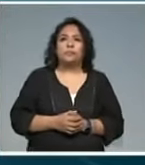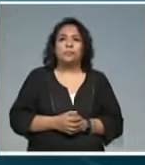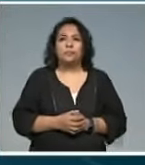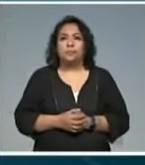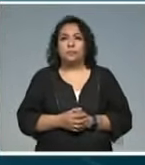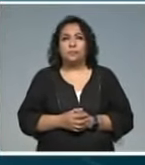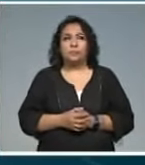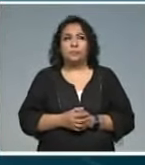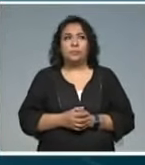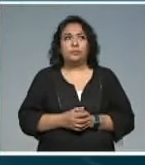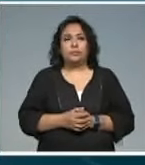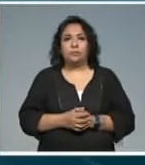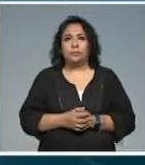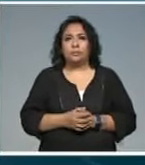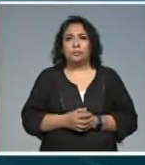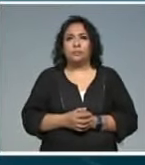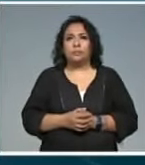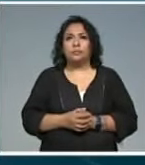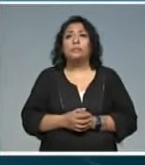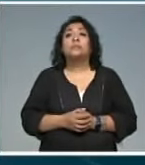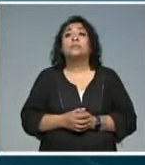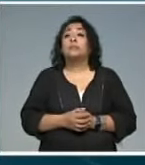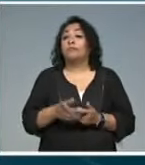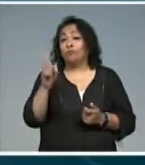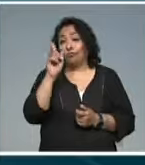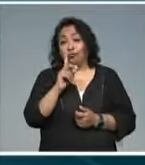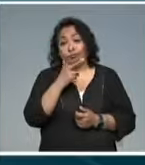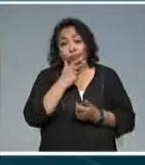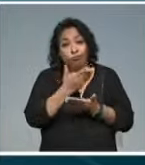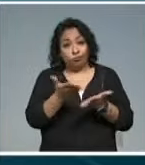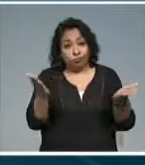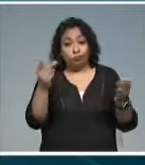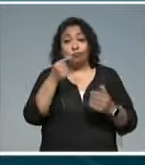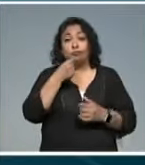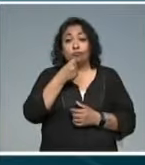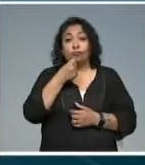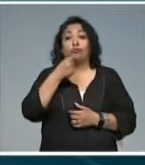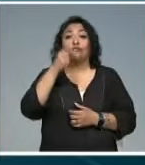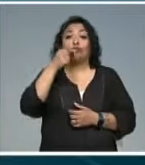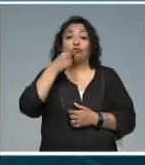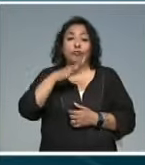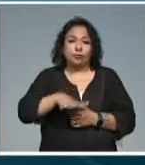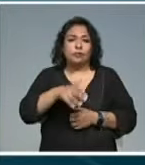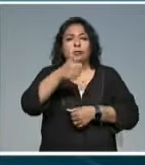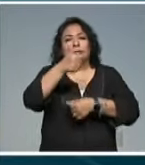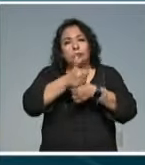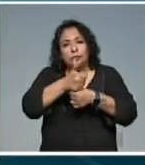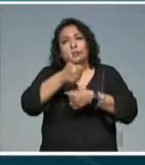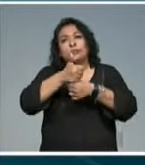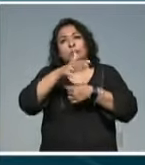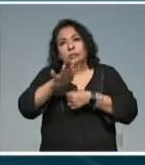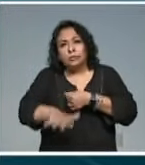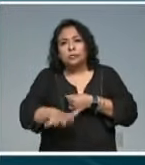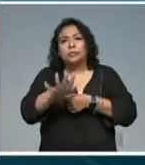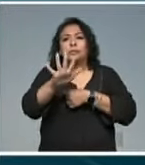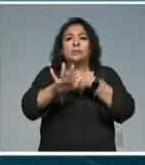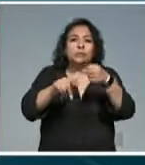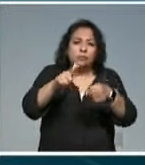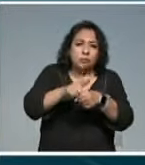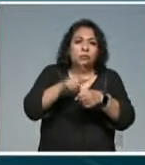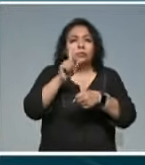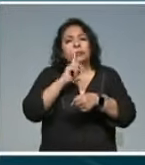Emplumada en esta cabina de radio a la antigüita. Damas y caballeros, niños y niñas, abuelitos y abuelitas, mascotas y